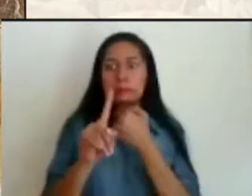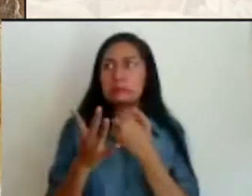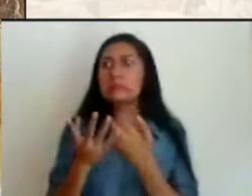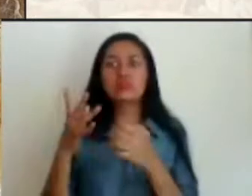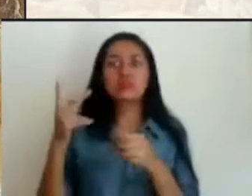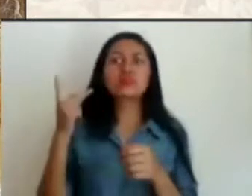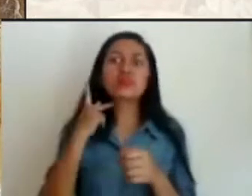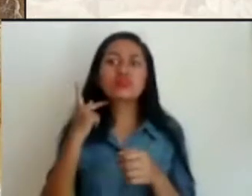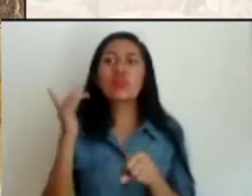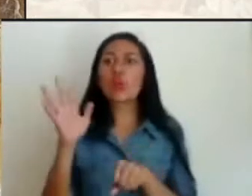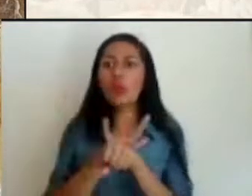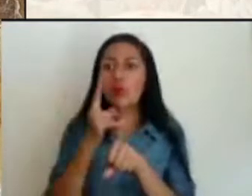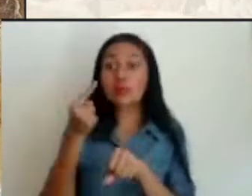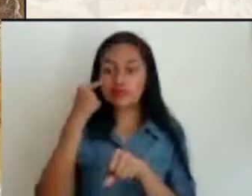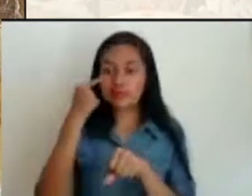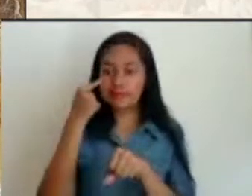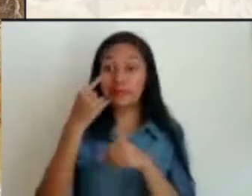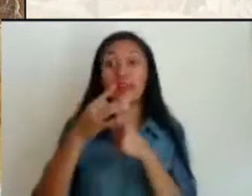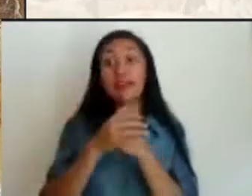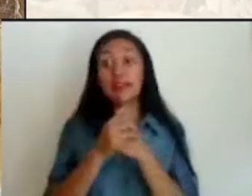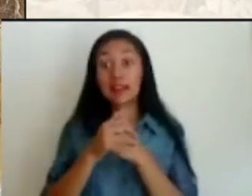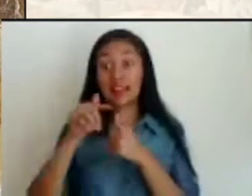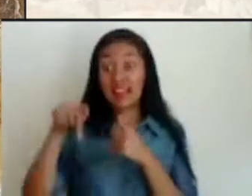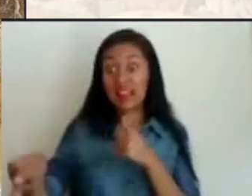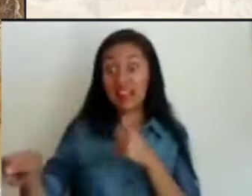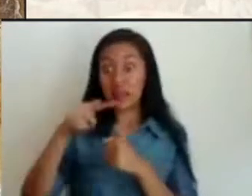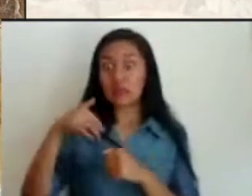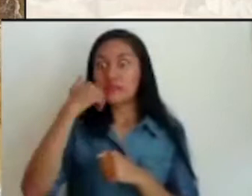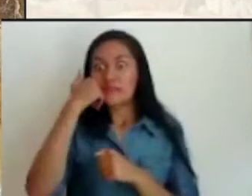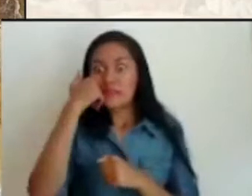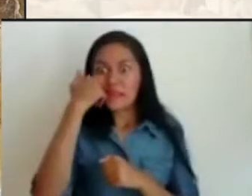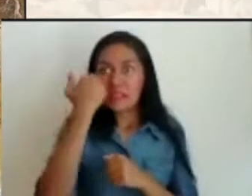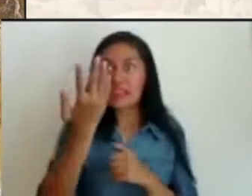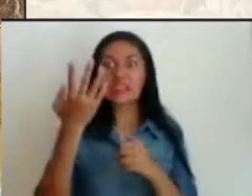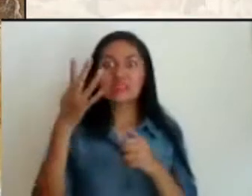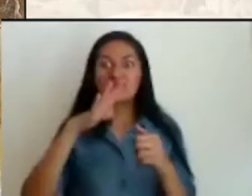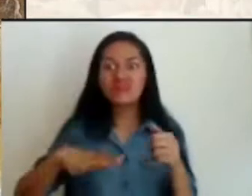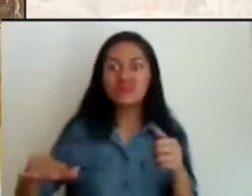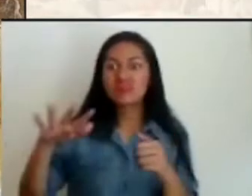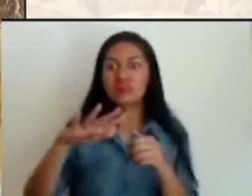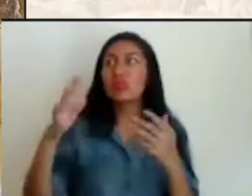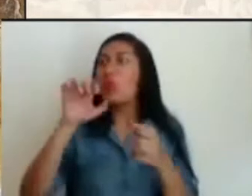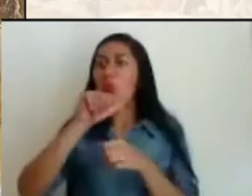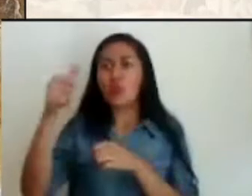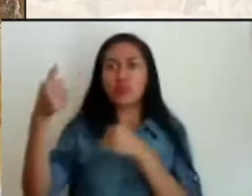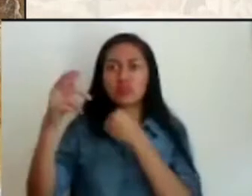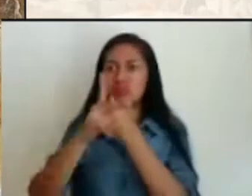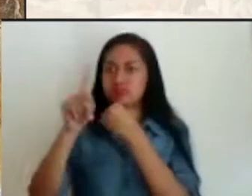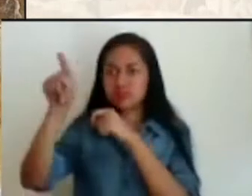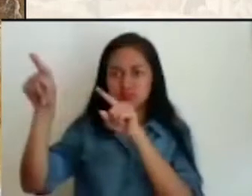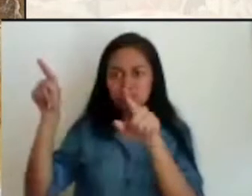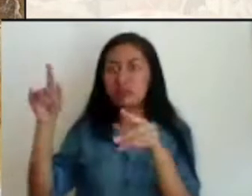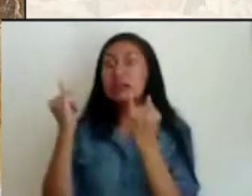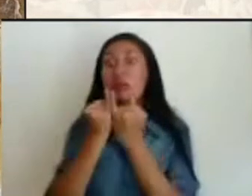Ducado de Mantua, en el que están empeñados tanto la Santa Sede con los estados de la iglesia,